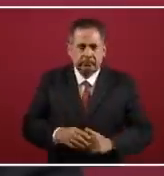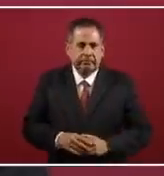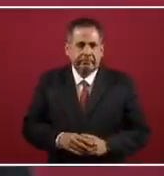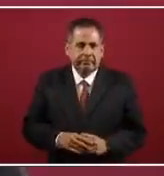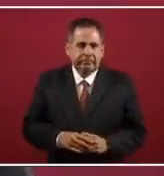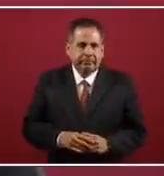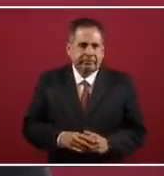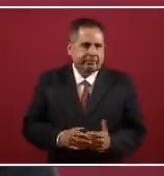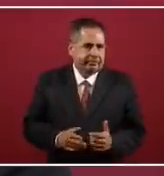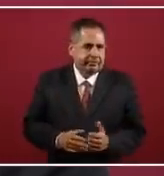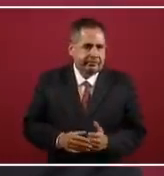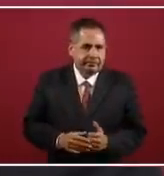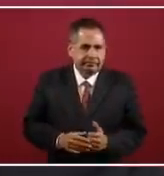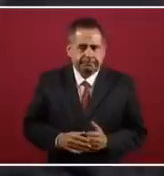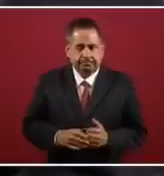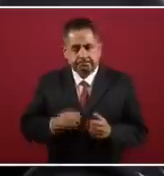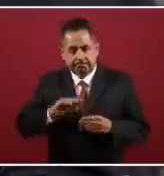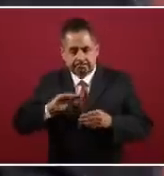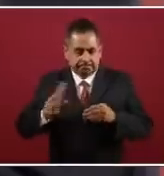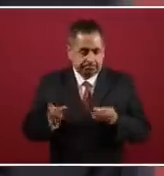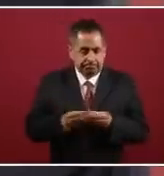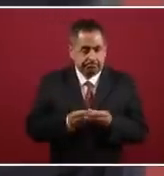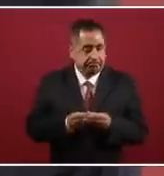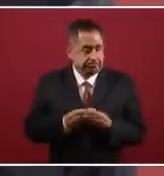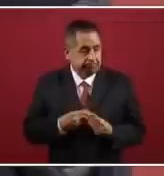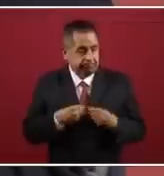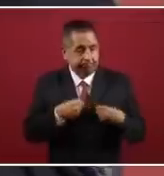y se le anexan